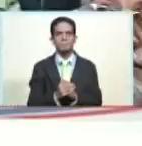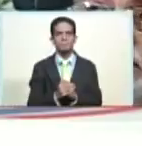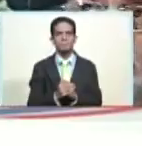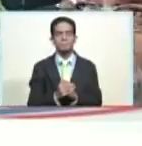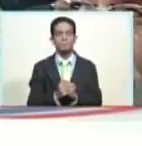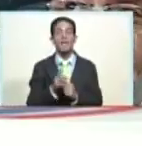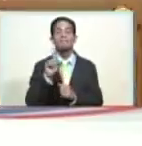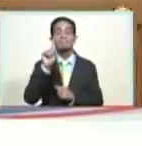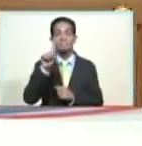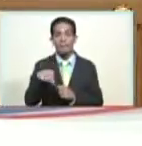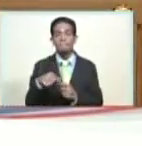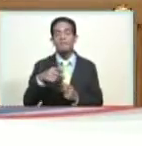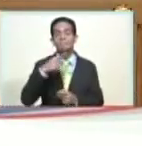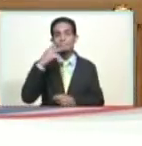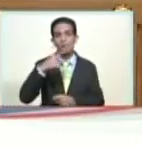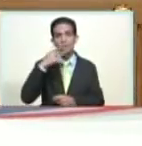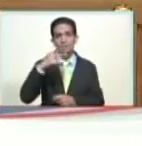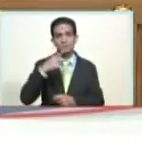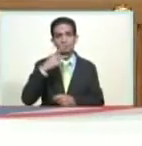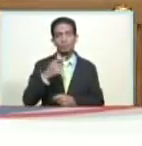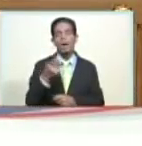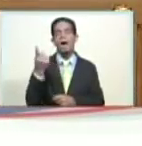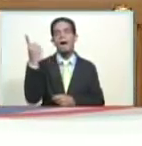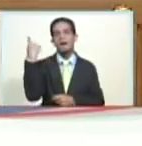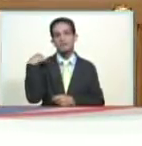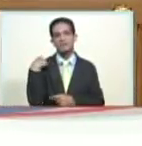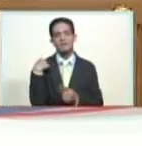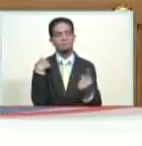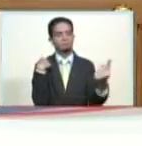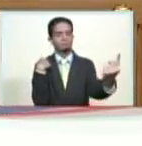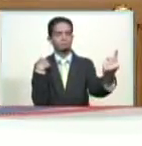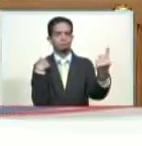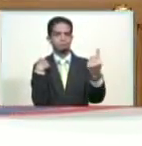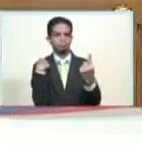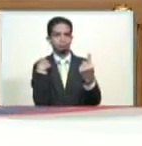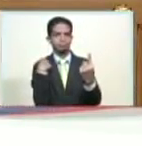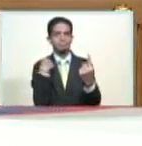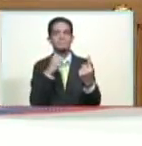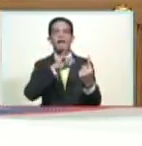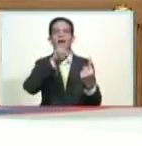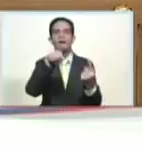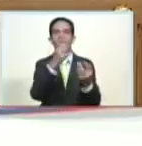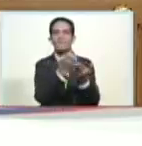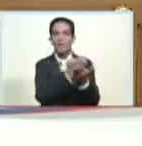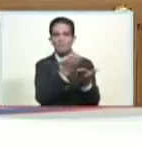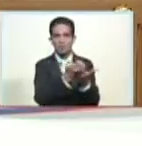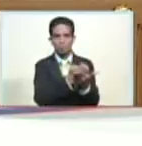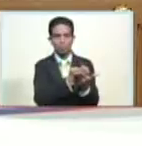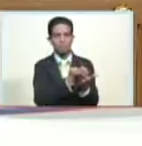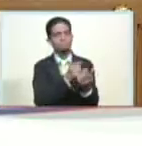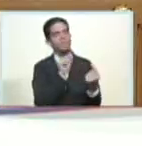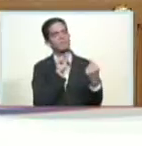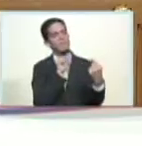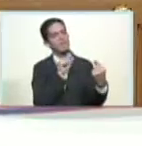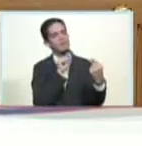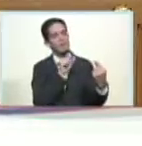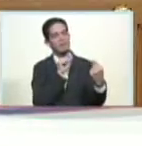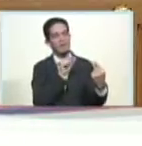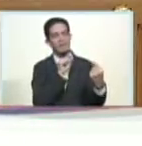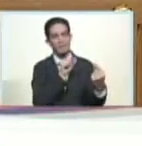Y también en lo político. Ayer recibí al candidato presidencial Javier Bertucci.